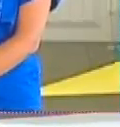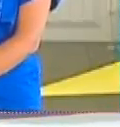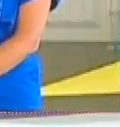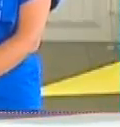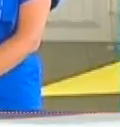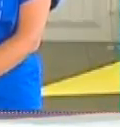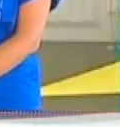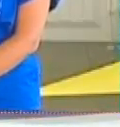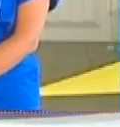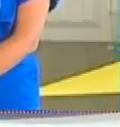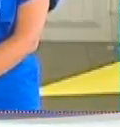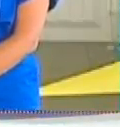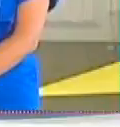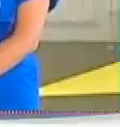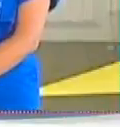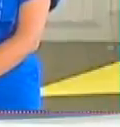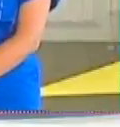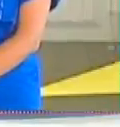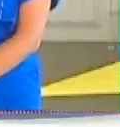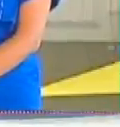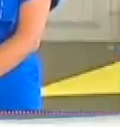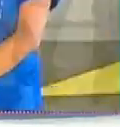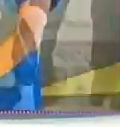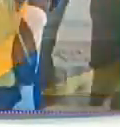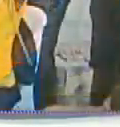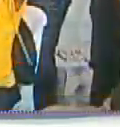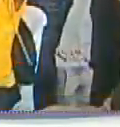para Venezuela, porque somos altamente capaces.